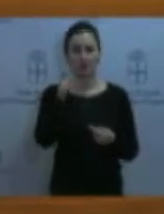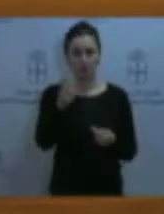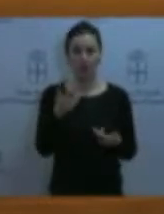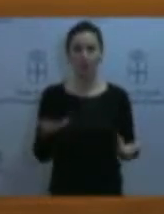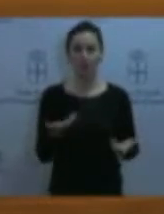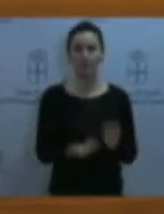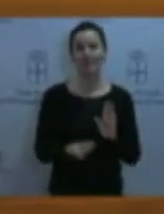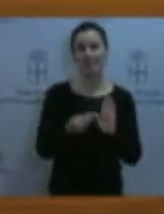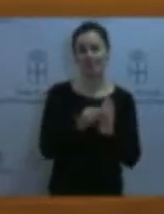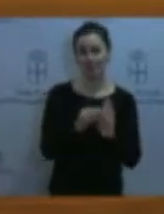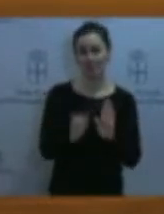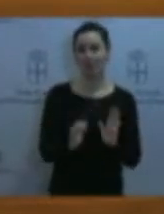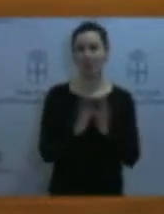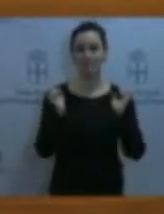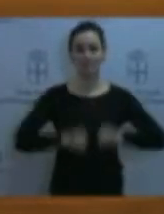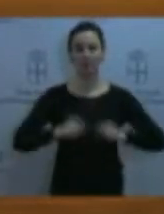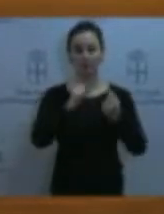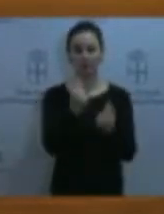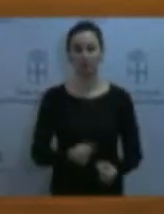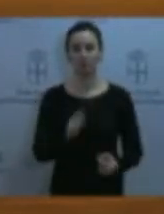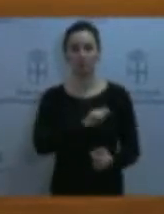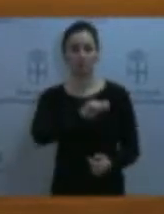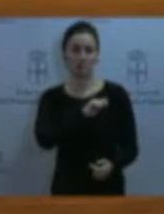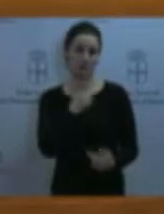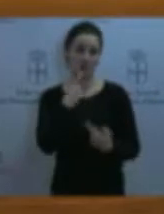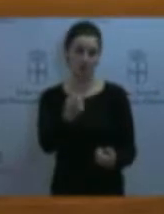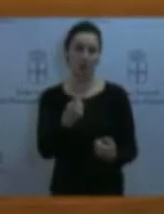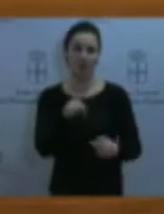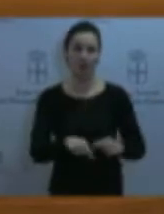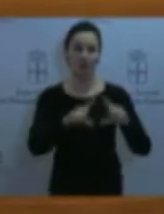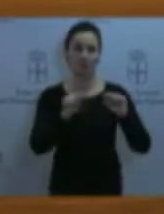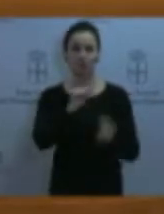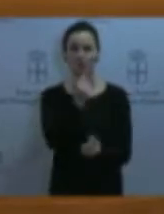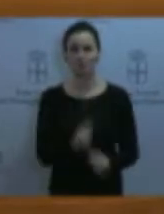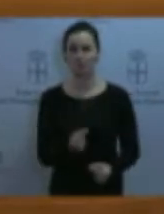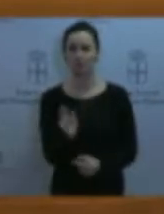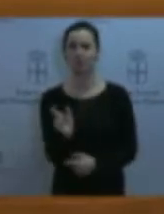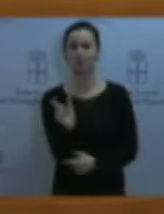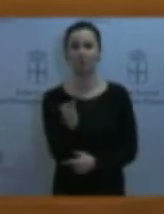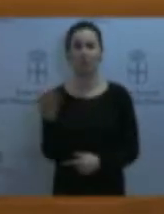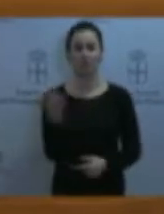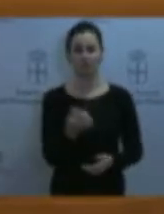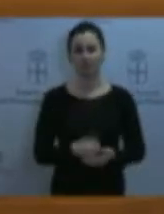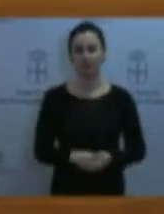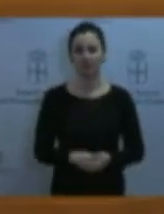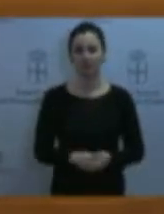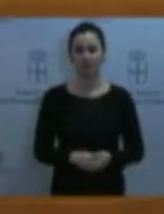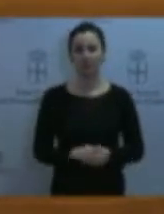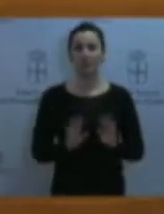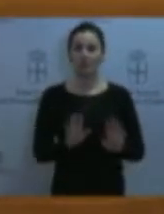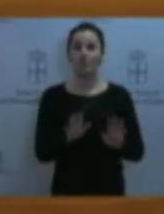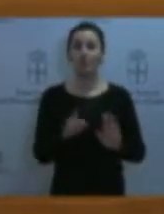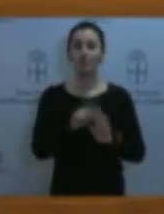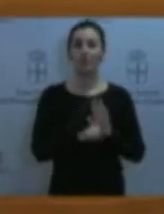y que esperemos que también esté en este de los presupuestos asturianos. Pero también medidas para conciliar ante